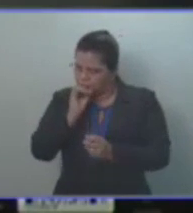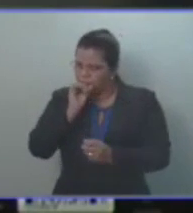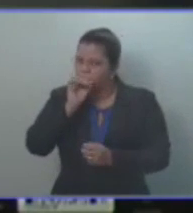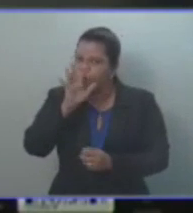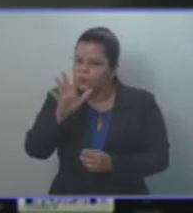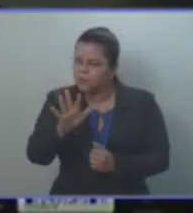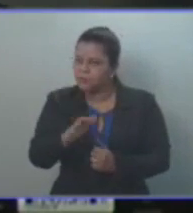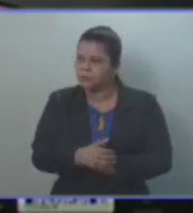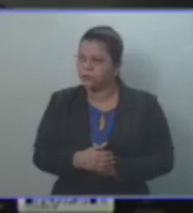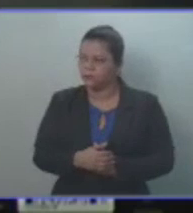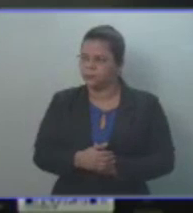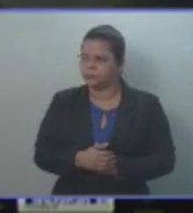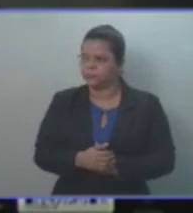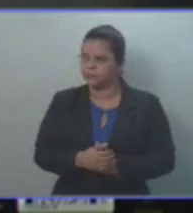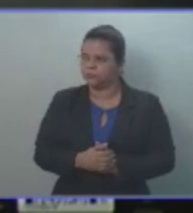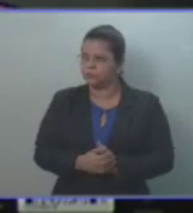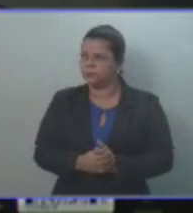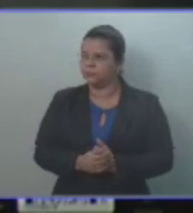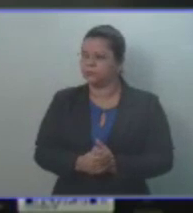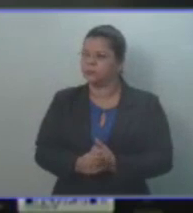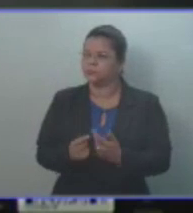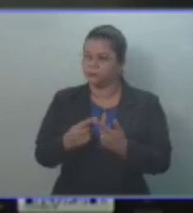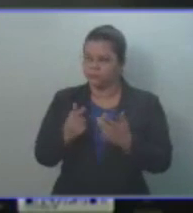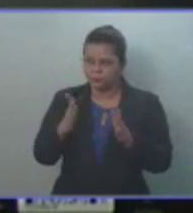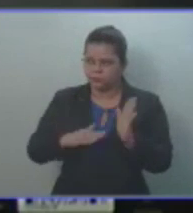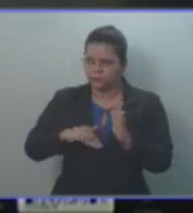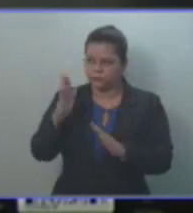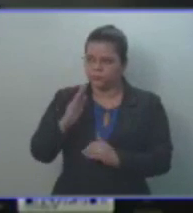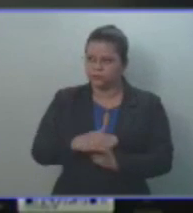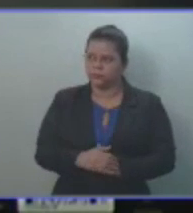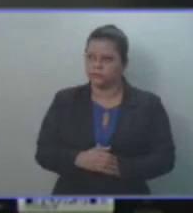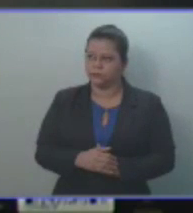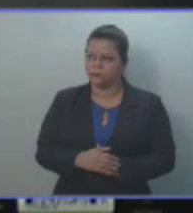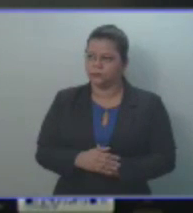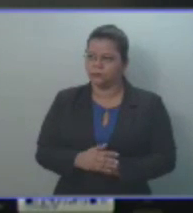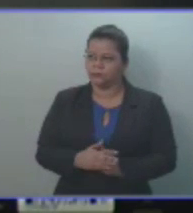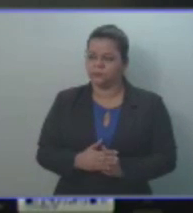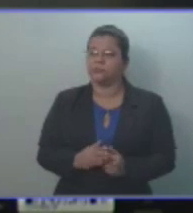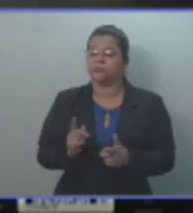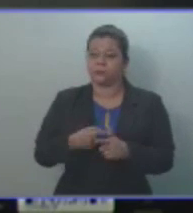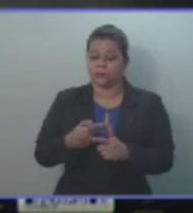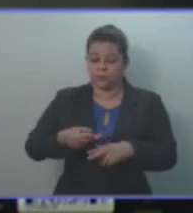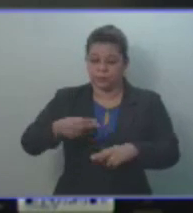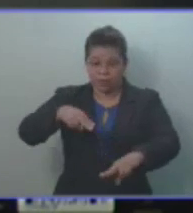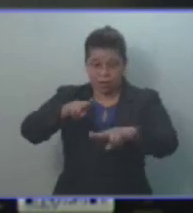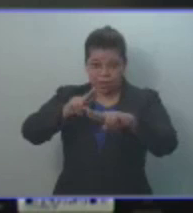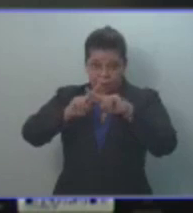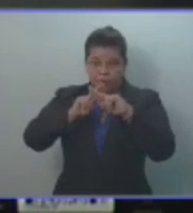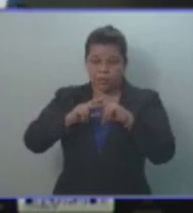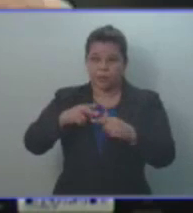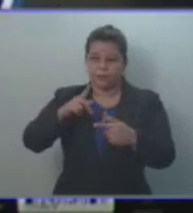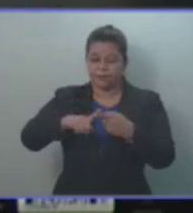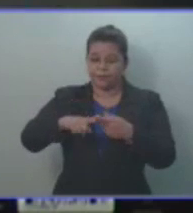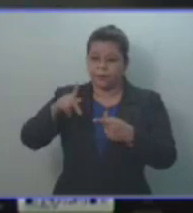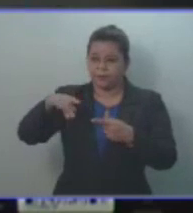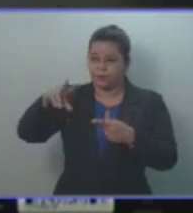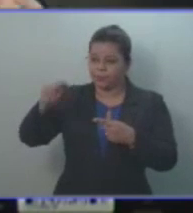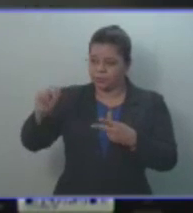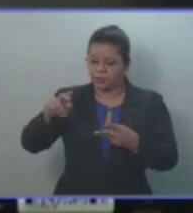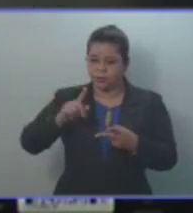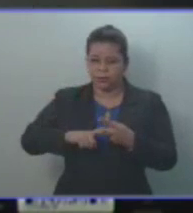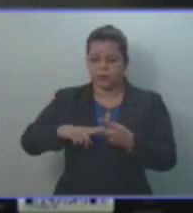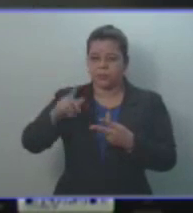mensaje. La ley marco que presentamos, ARENA, PCN y PDC, incluye a